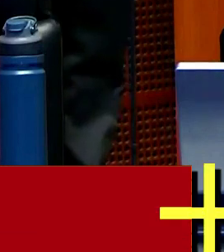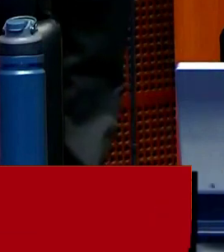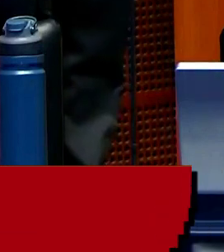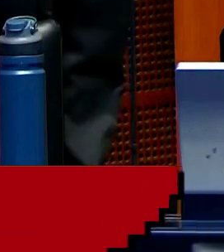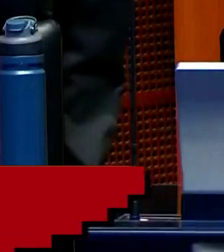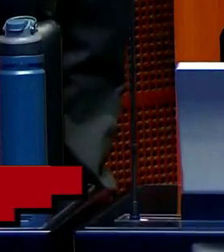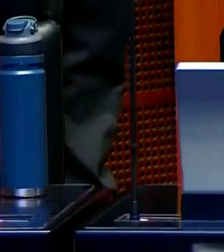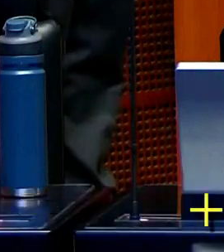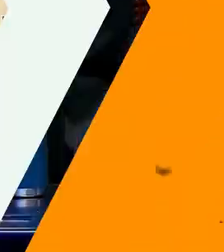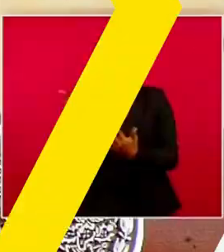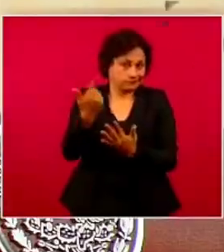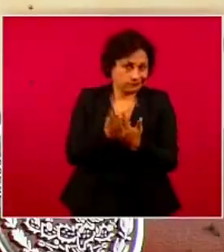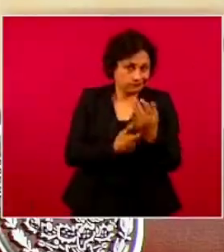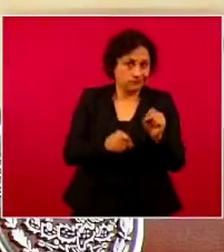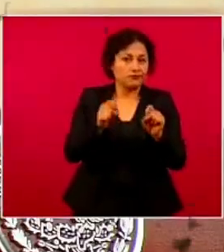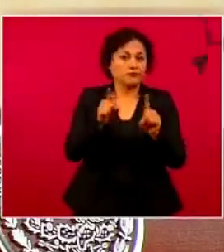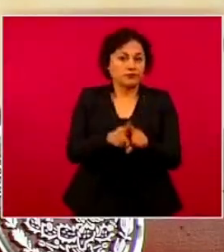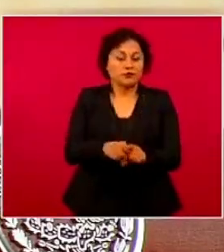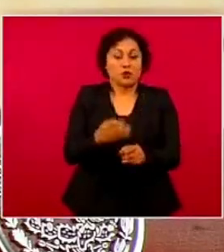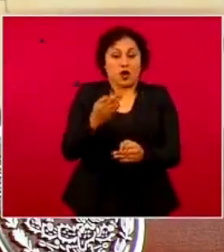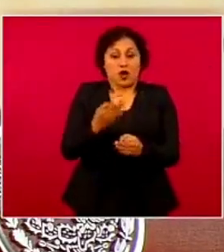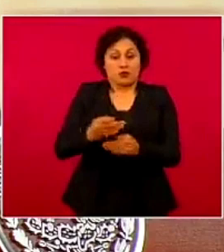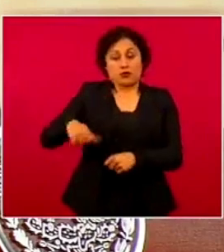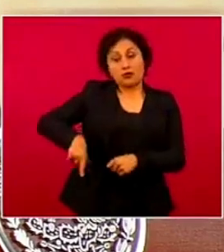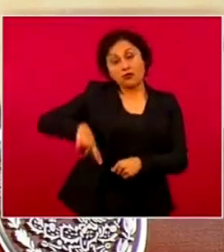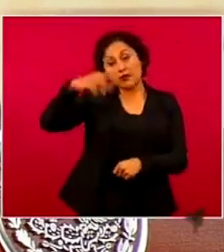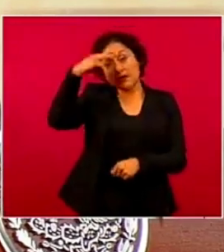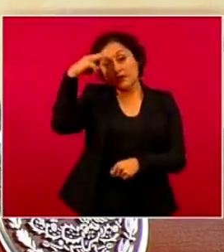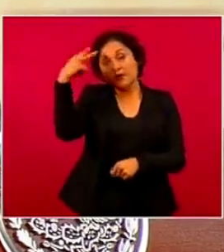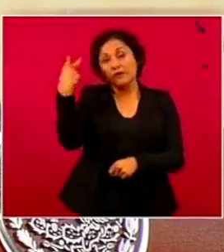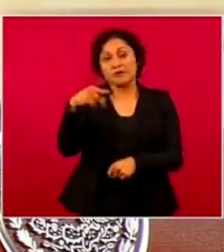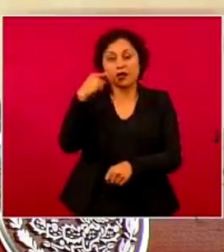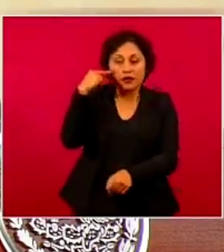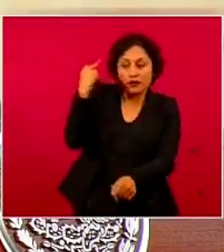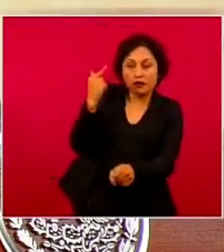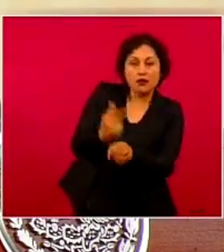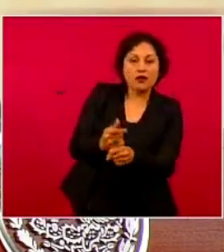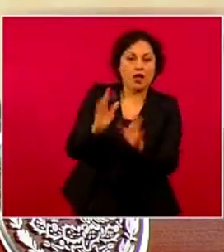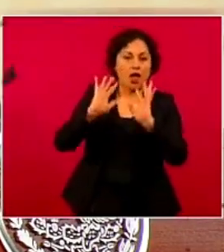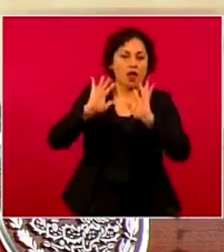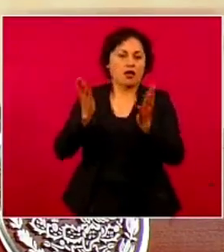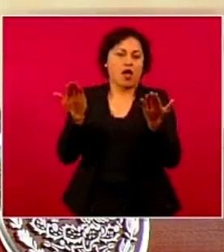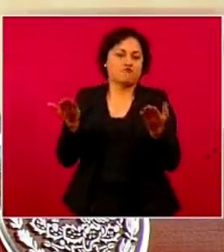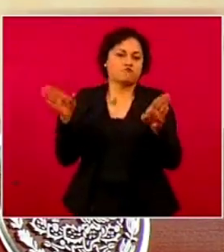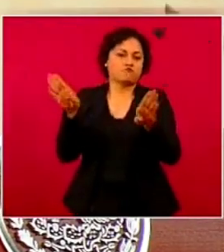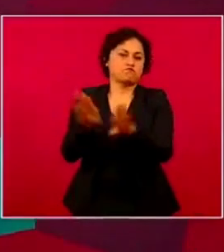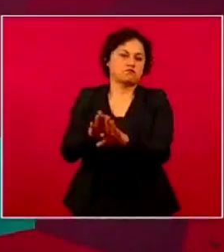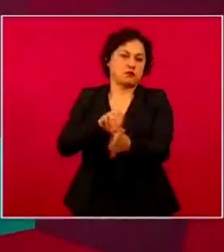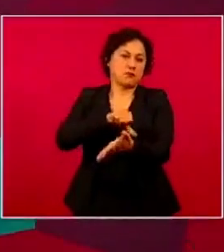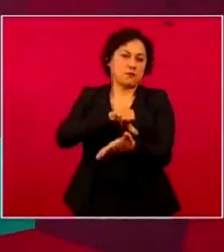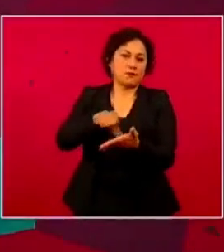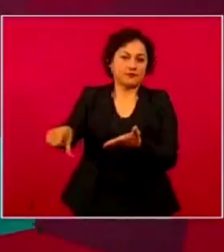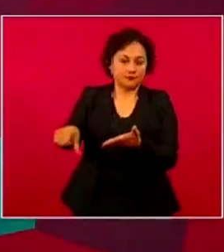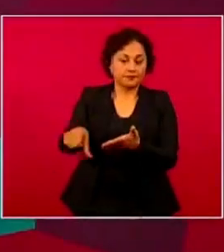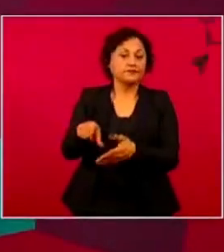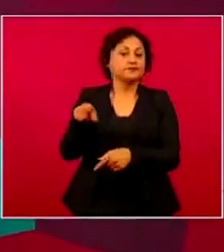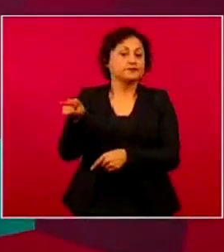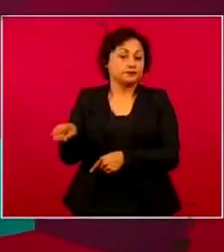Gracias. El gobierno de México ha bloqueado, en el caso de García